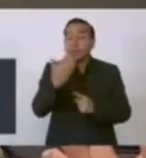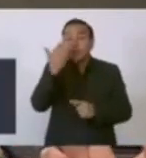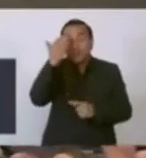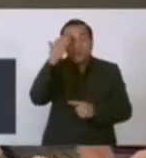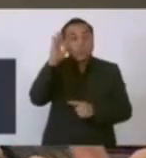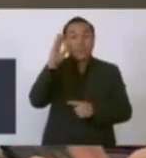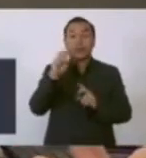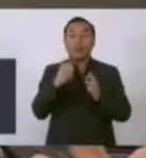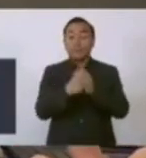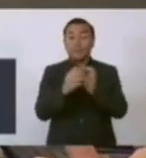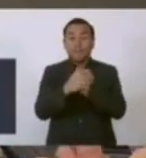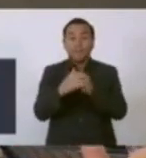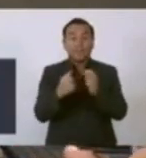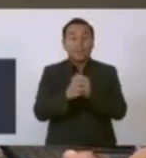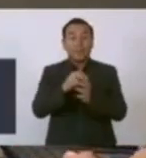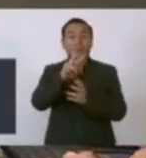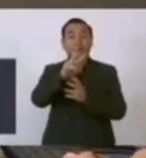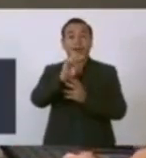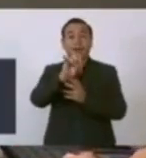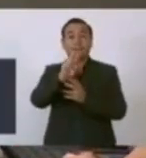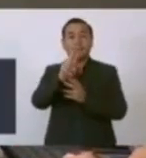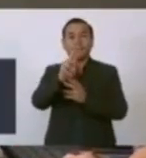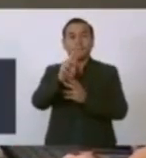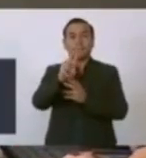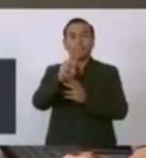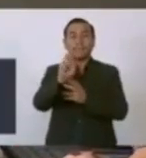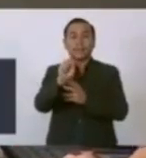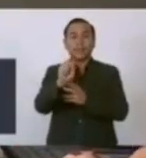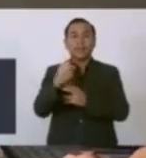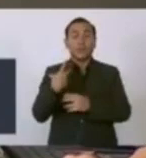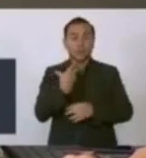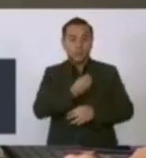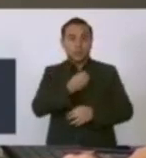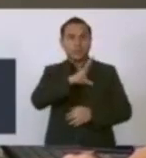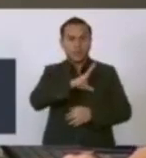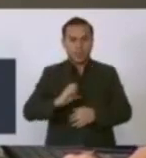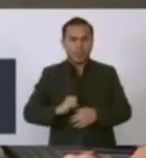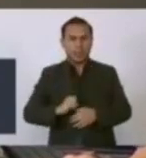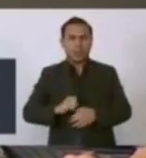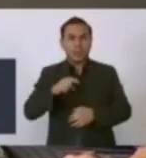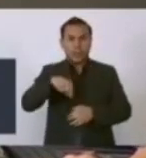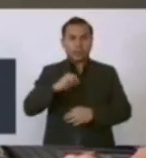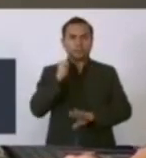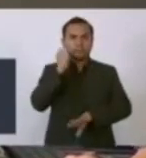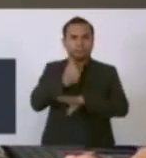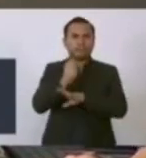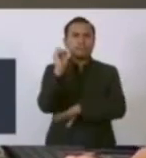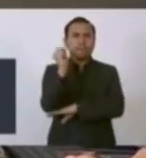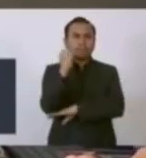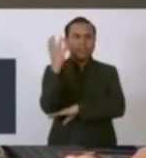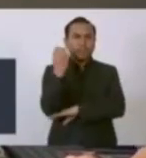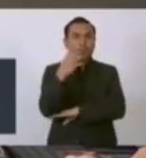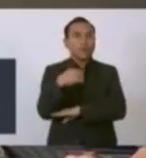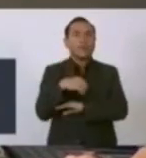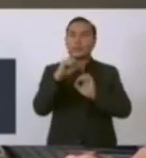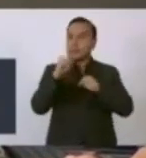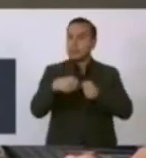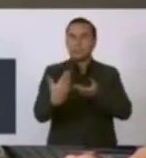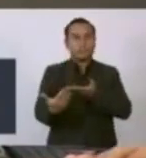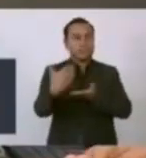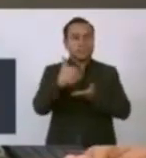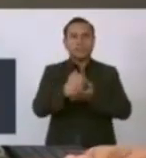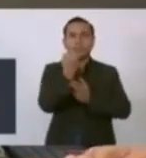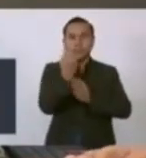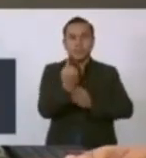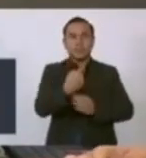y nosotros, sin embargo, declaramos emergencia y bloqueamos el ingreso de personas de China. Cuando hicimos eso, creo